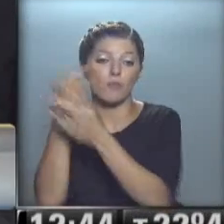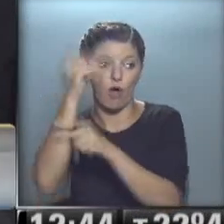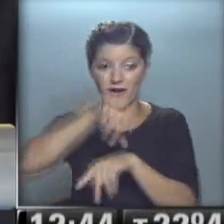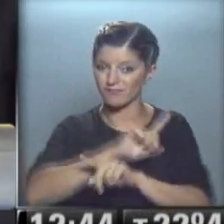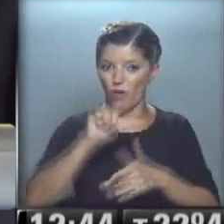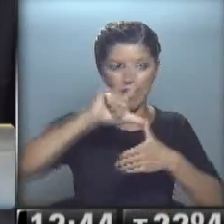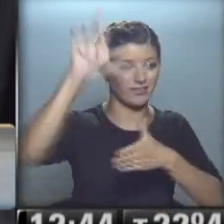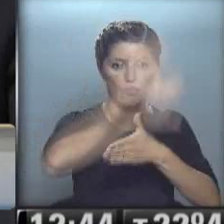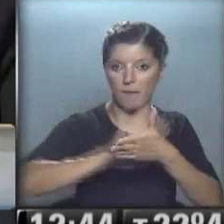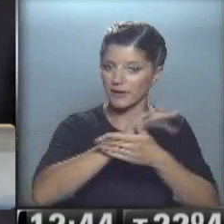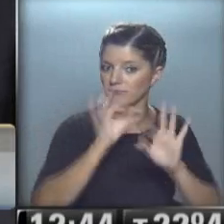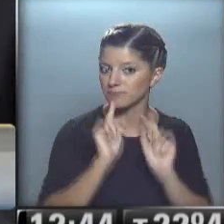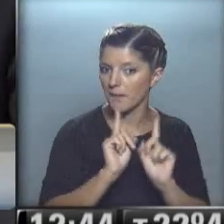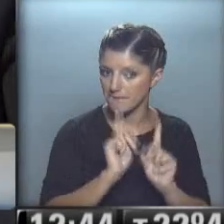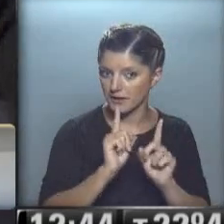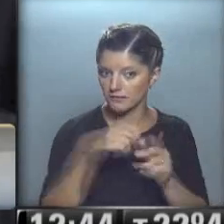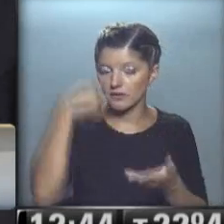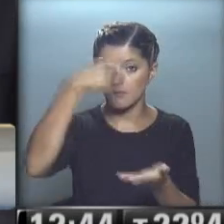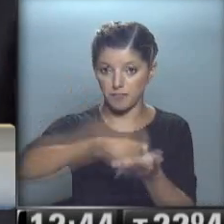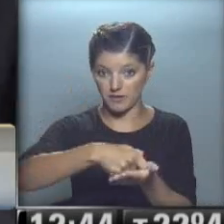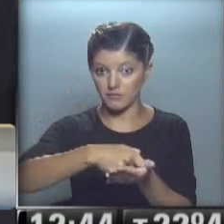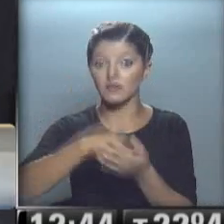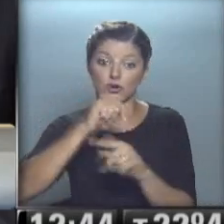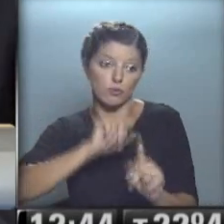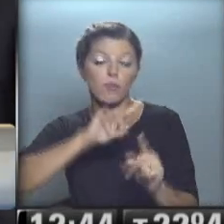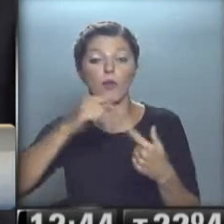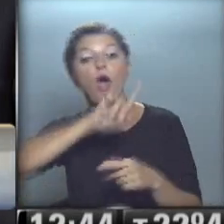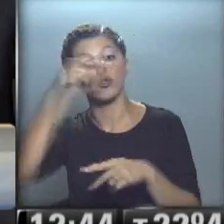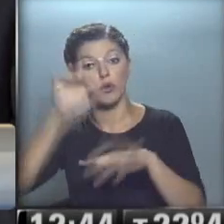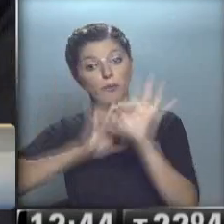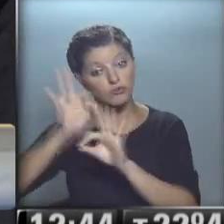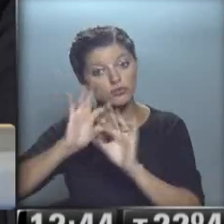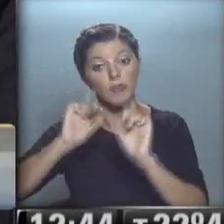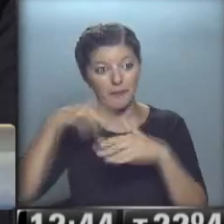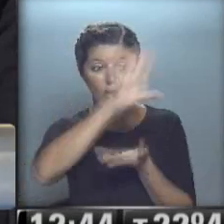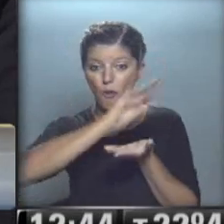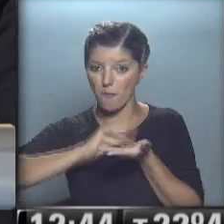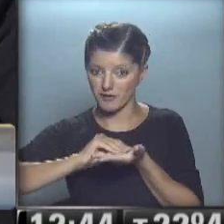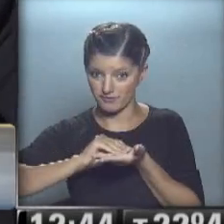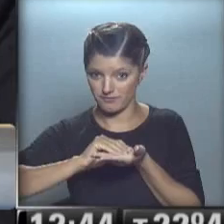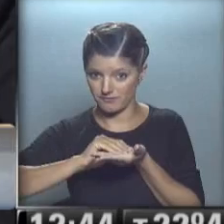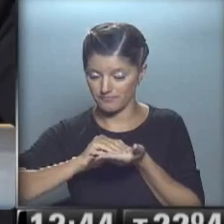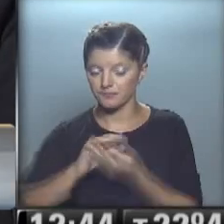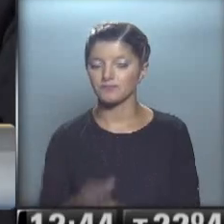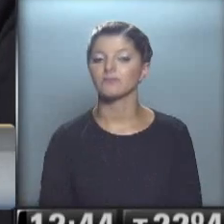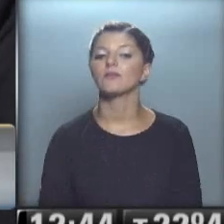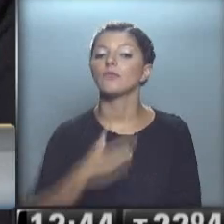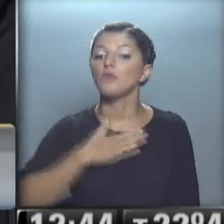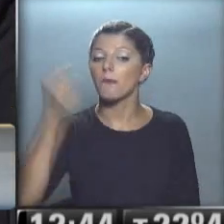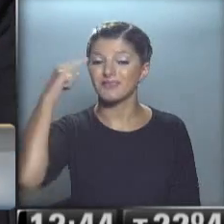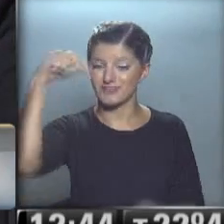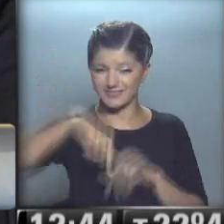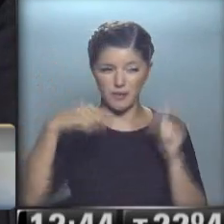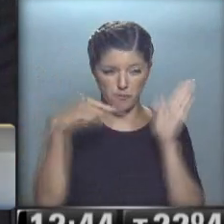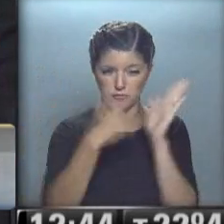también se se pudiera trasladar a otros puntos a otros proyectos que que hay en danza Me parece que este punto el de